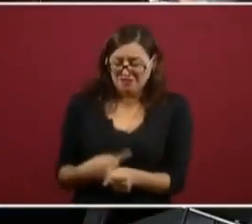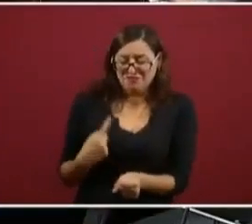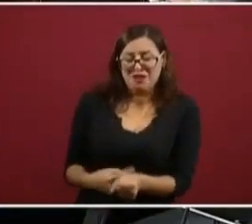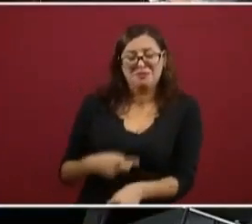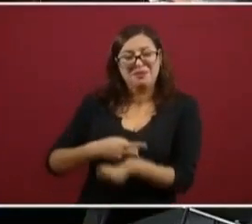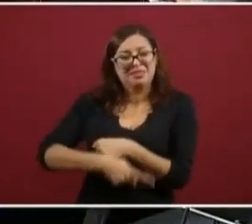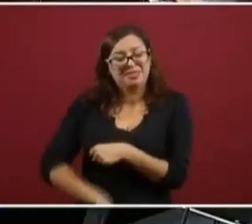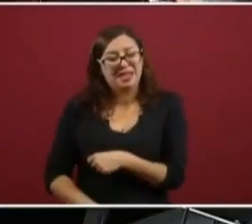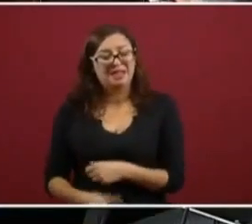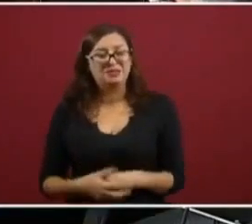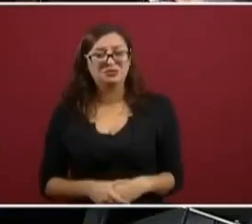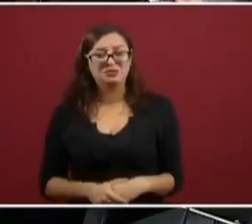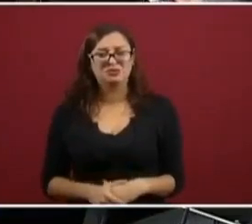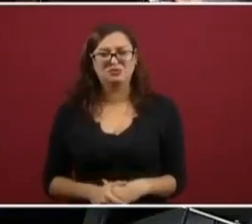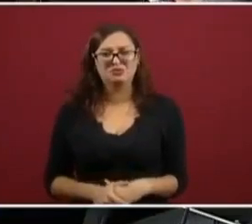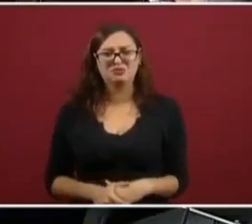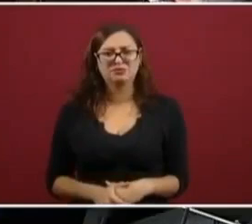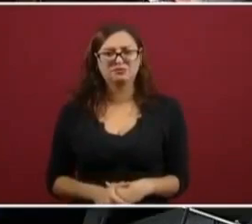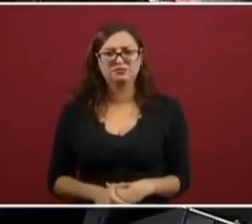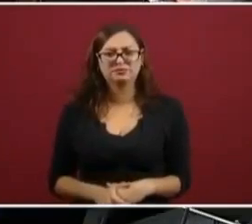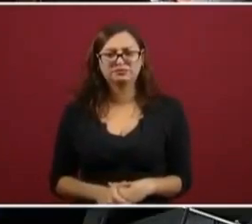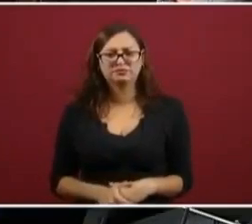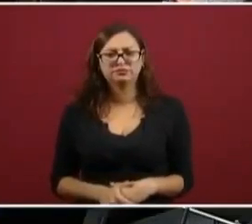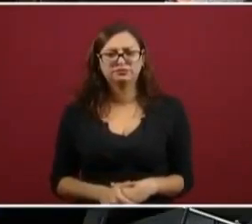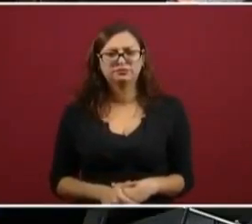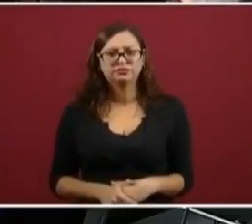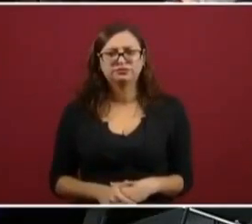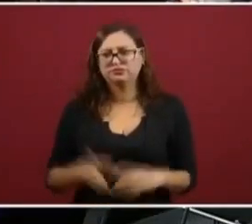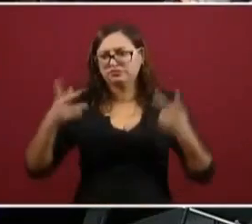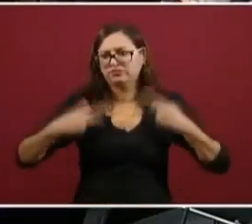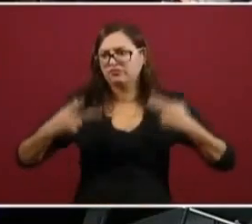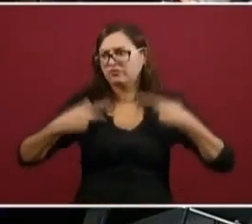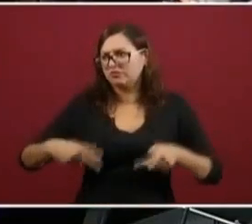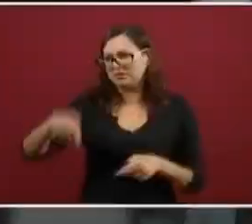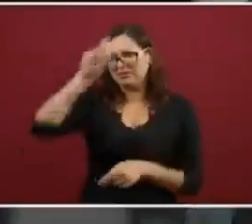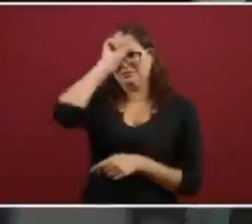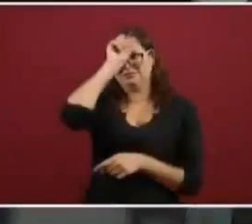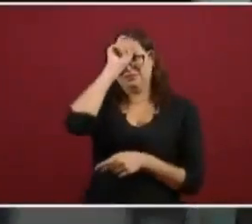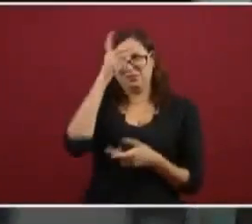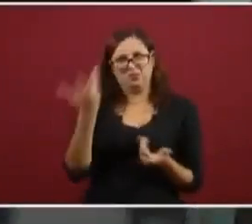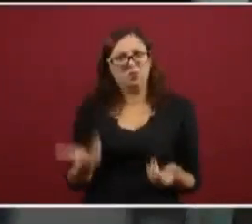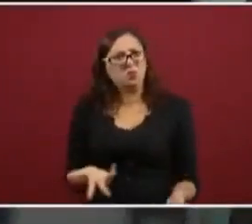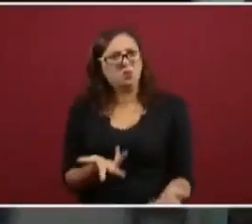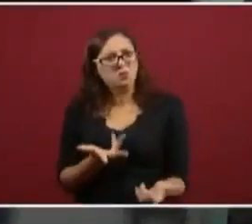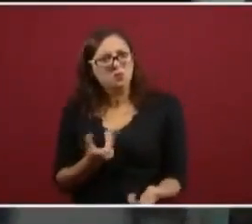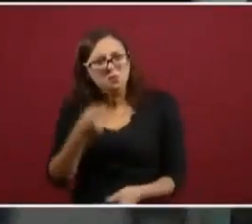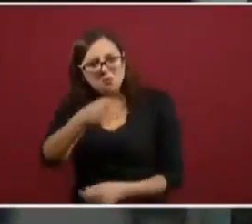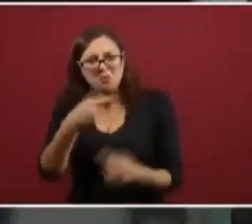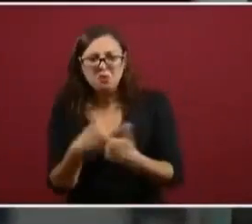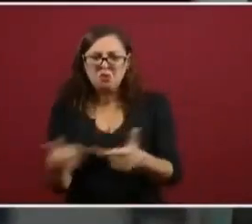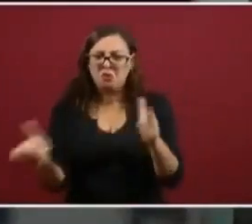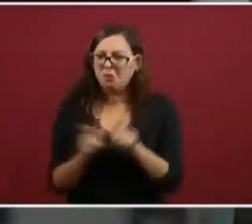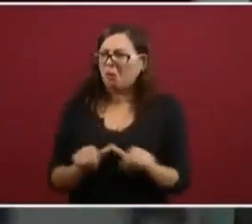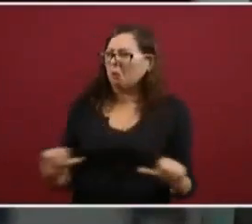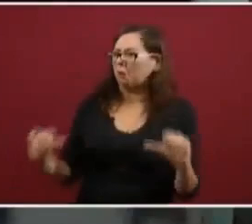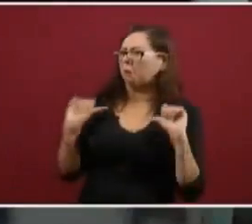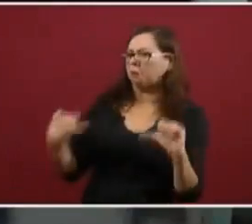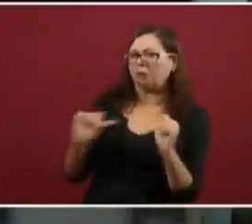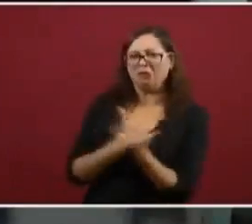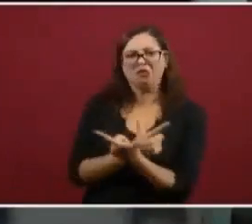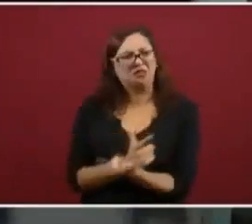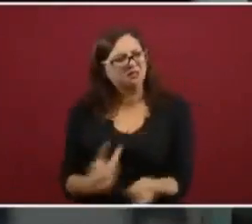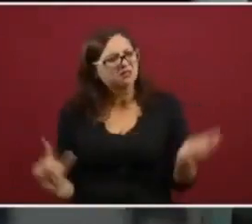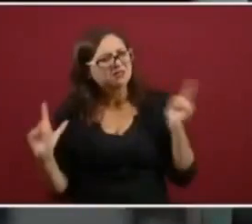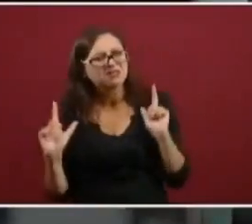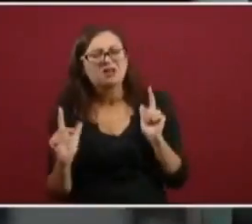y pues la gente se pregunta qué regulaciones qué regulaciones implementarán en su gobierno para